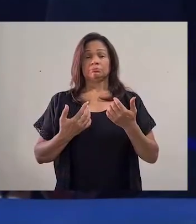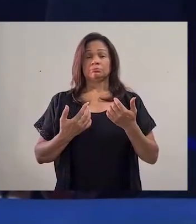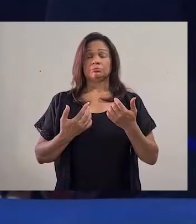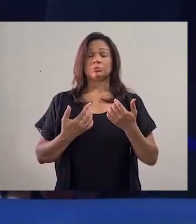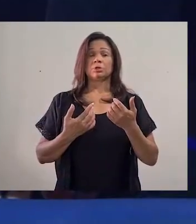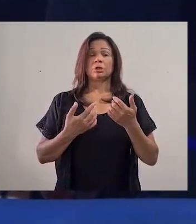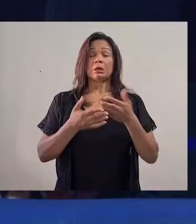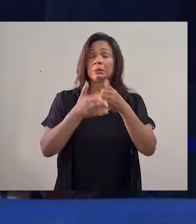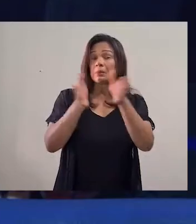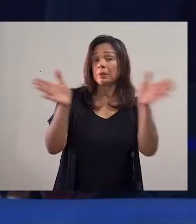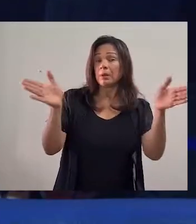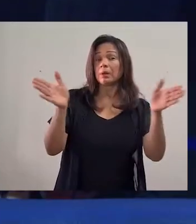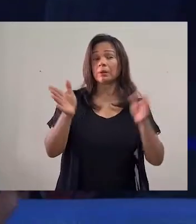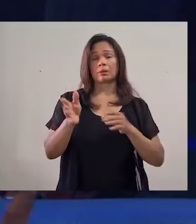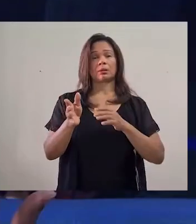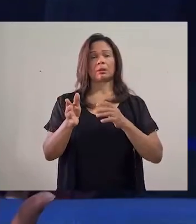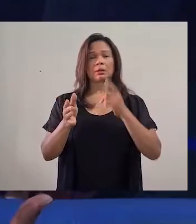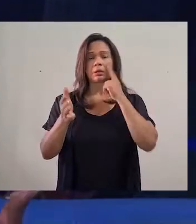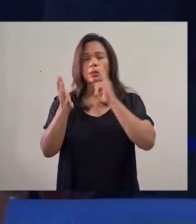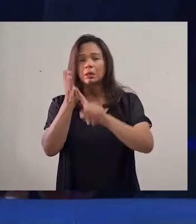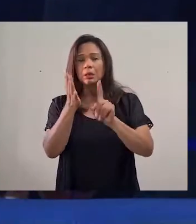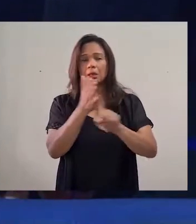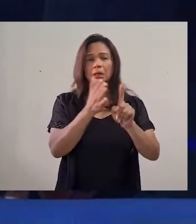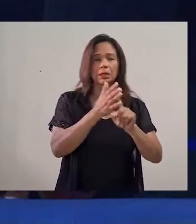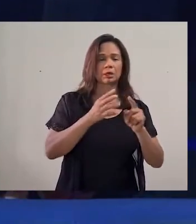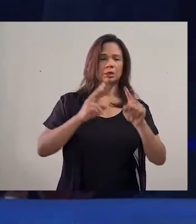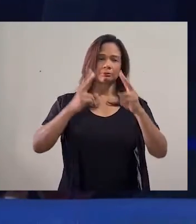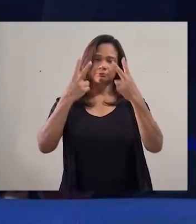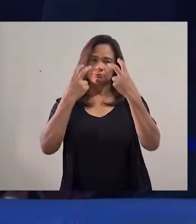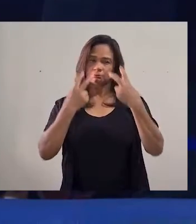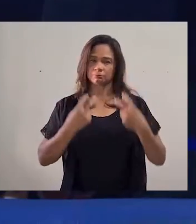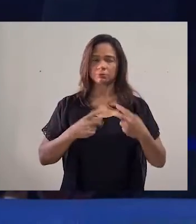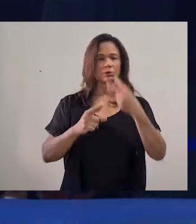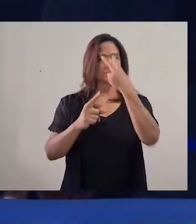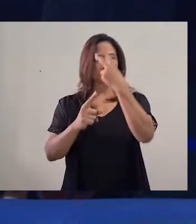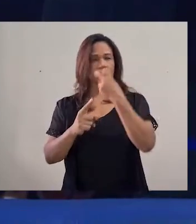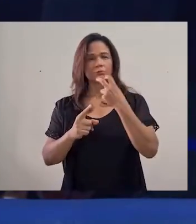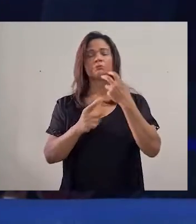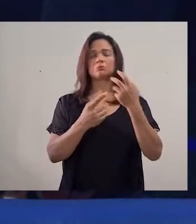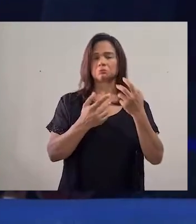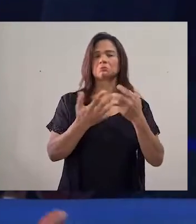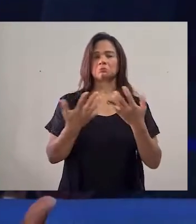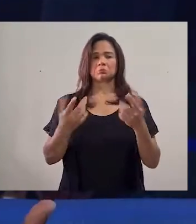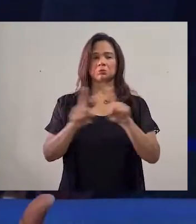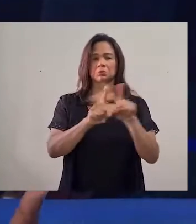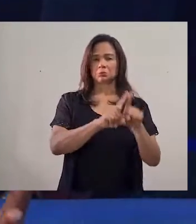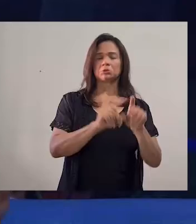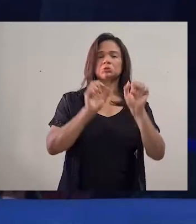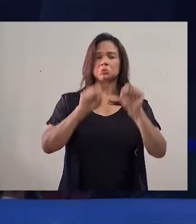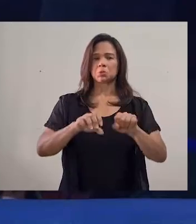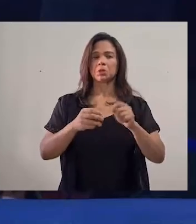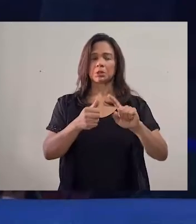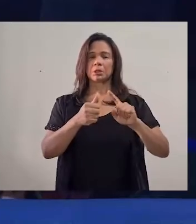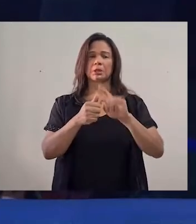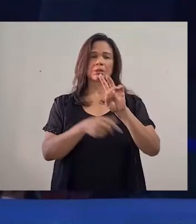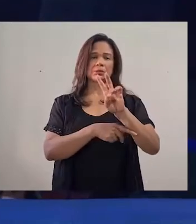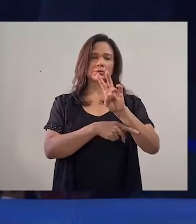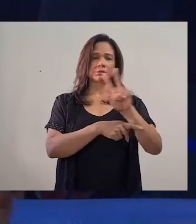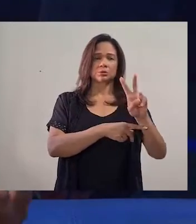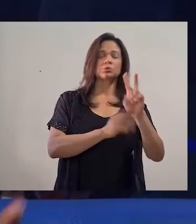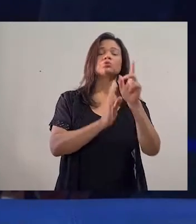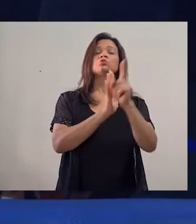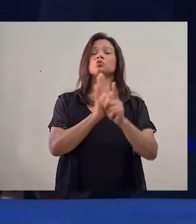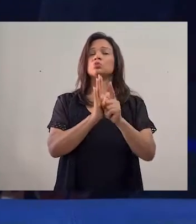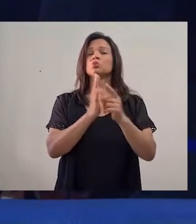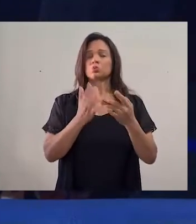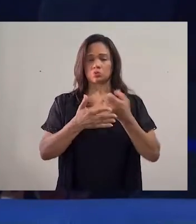todavía no es universal el tamizaje auditivo y también visual realmente, que es el que se puede hacer en las